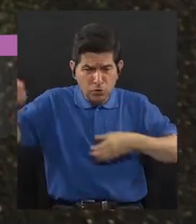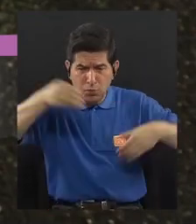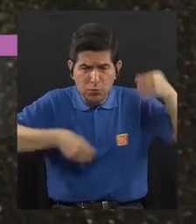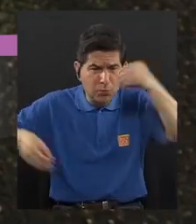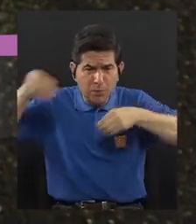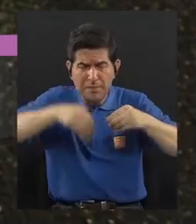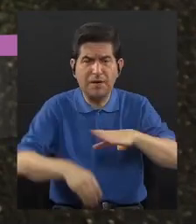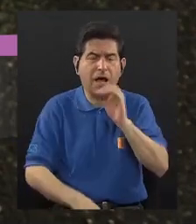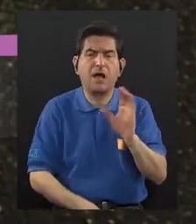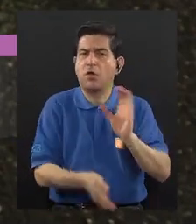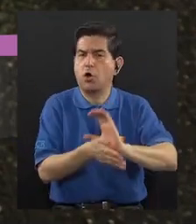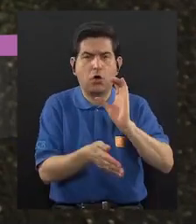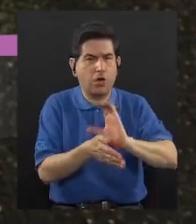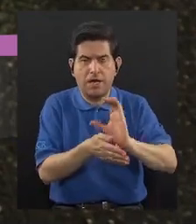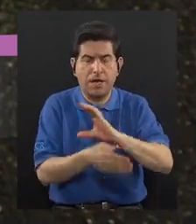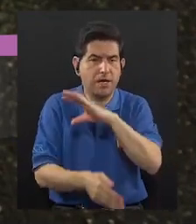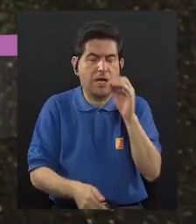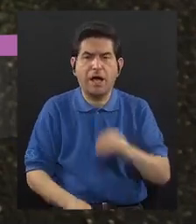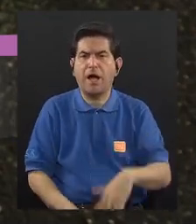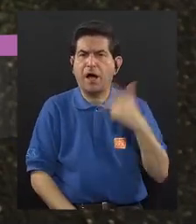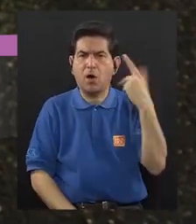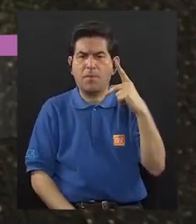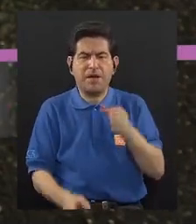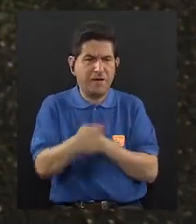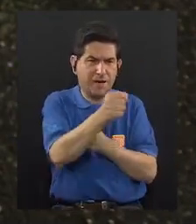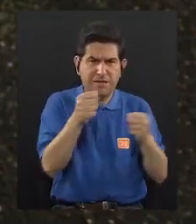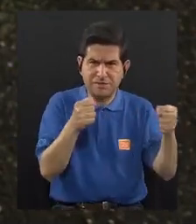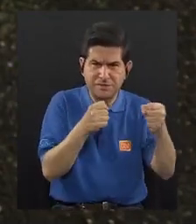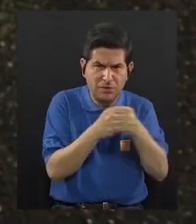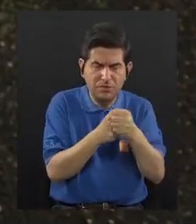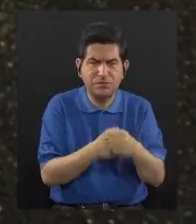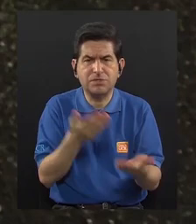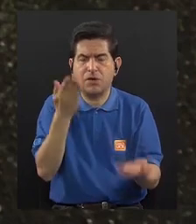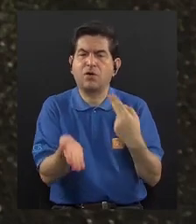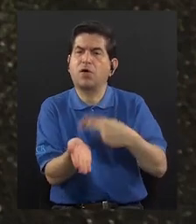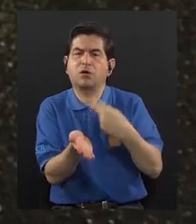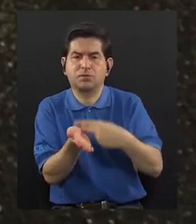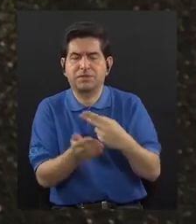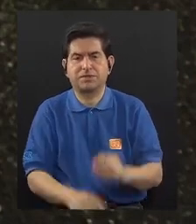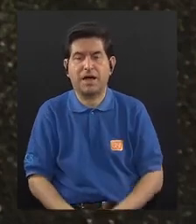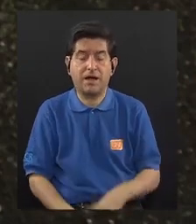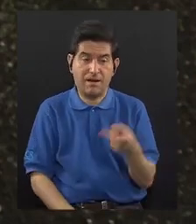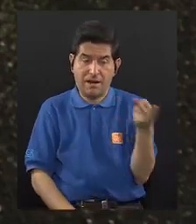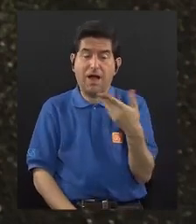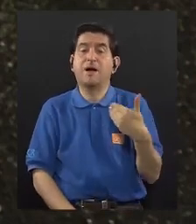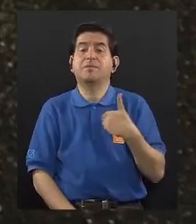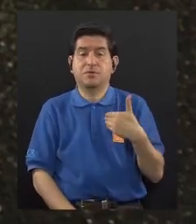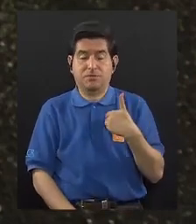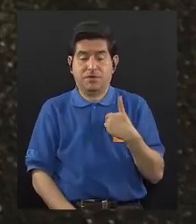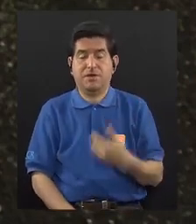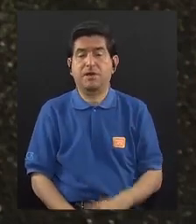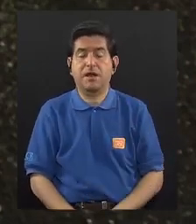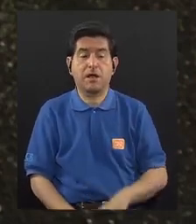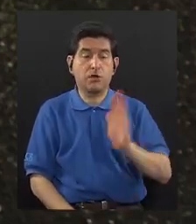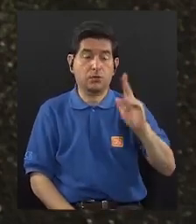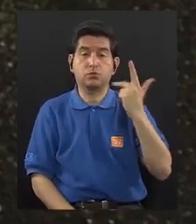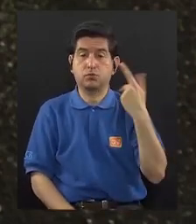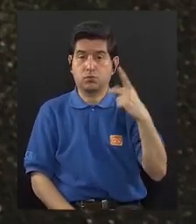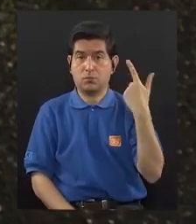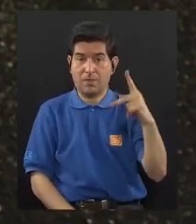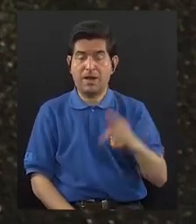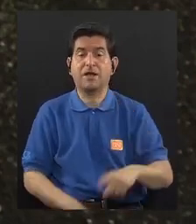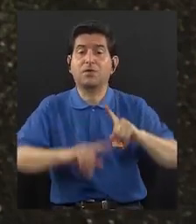supermercado que una clínica podemos peligroso un salón porque los dos tienen su este